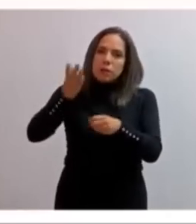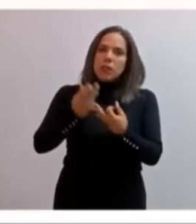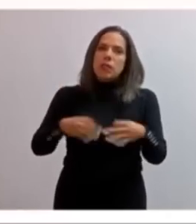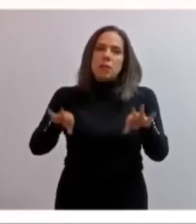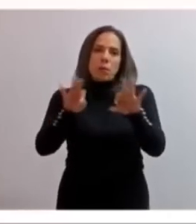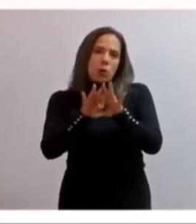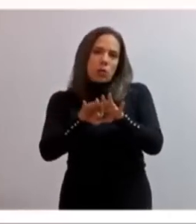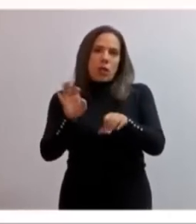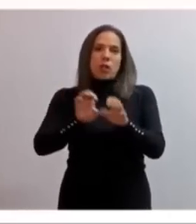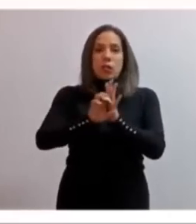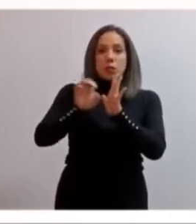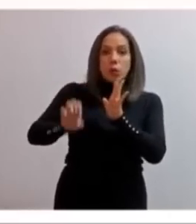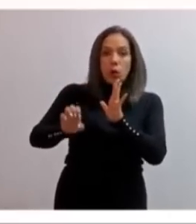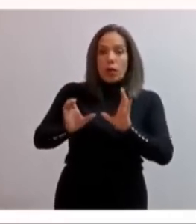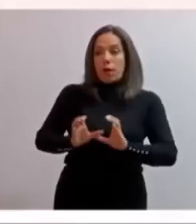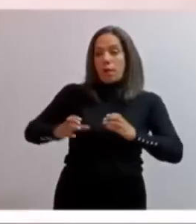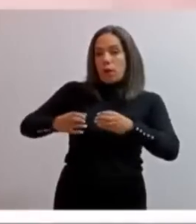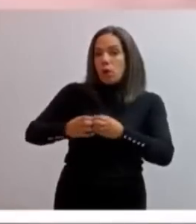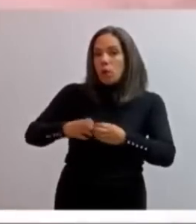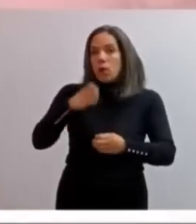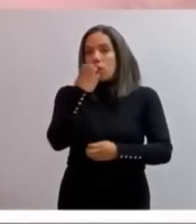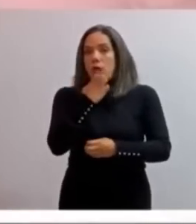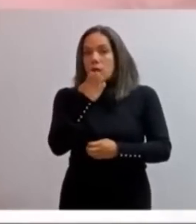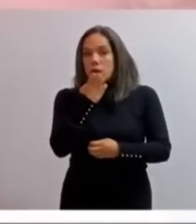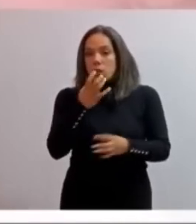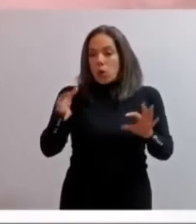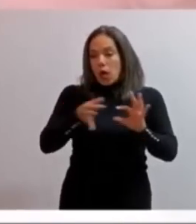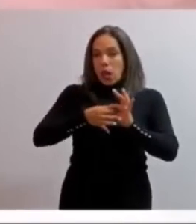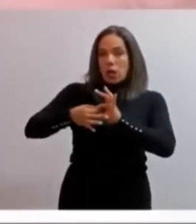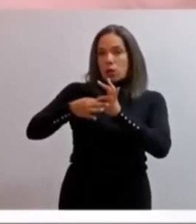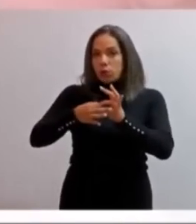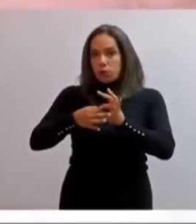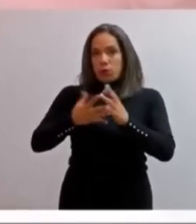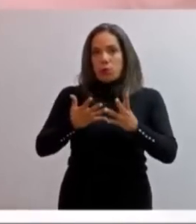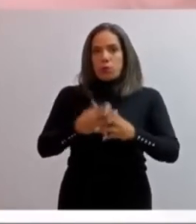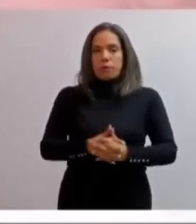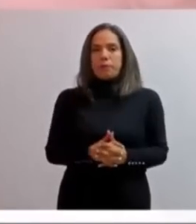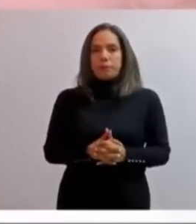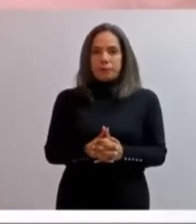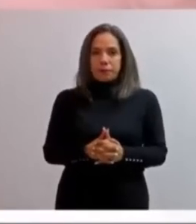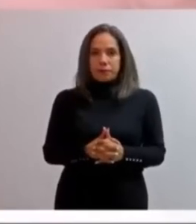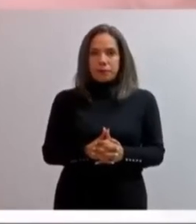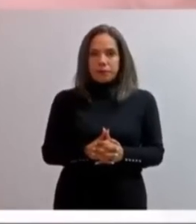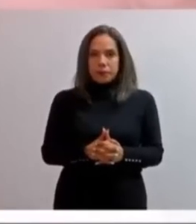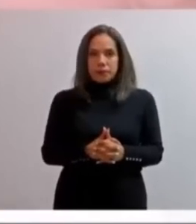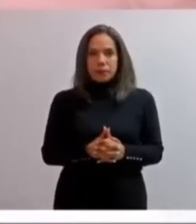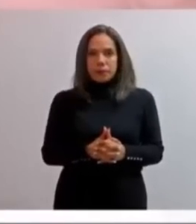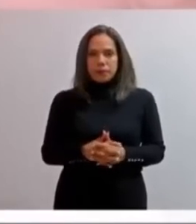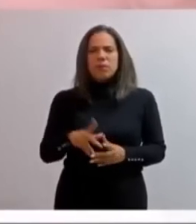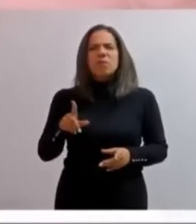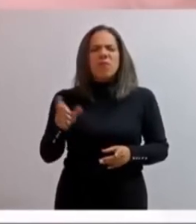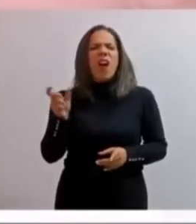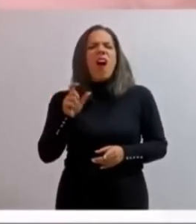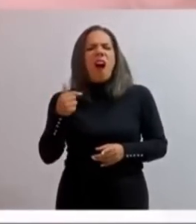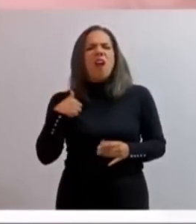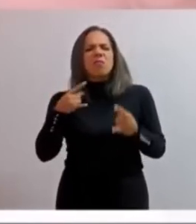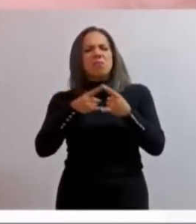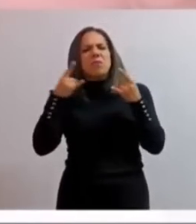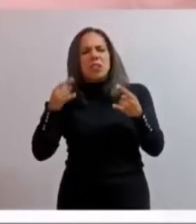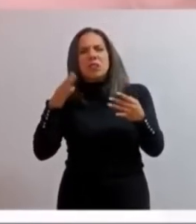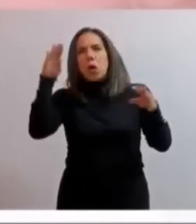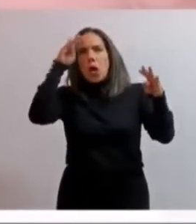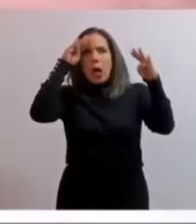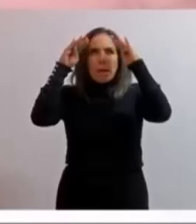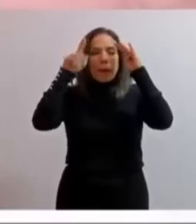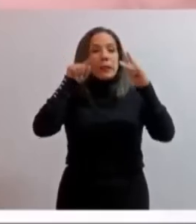la escuela con la comunidad, porque finalmente la escuela, cuando analizamos la historia de la